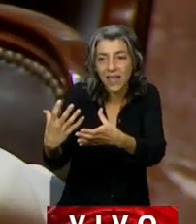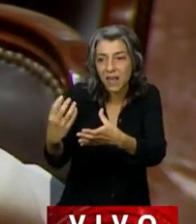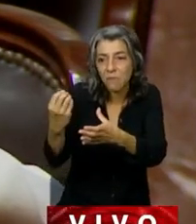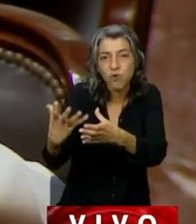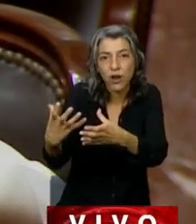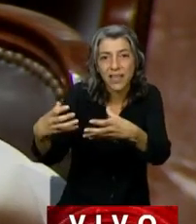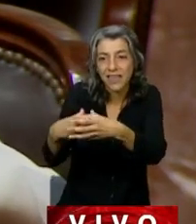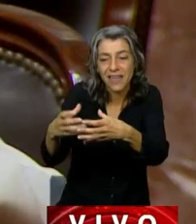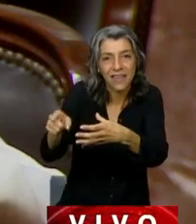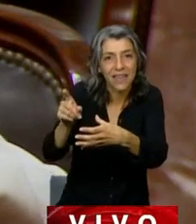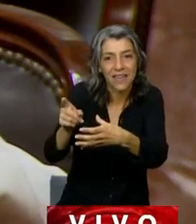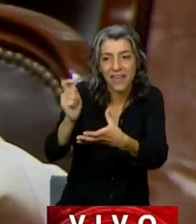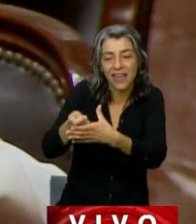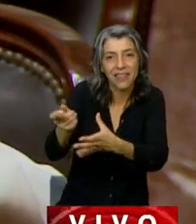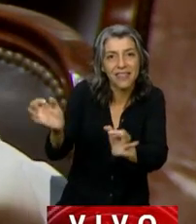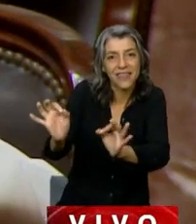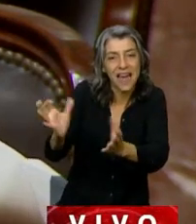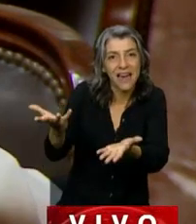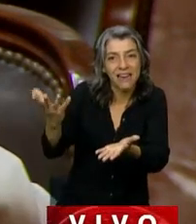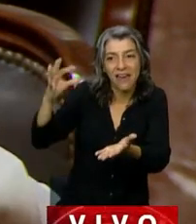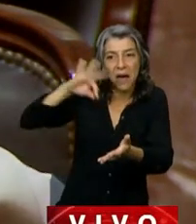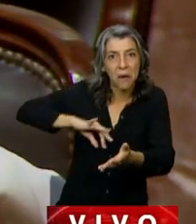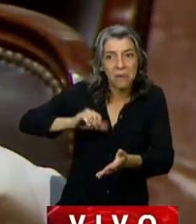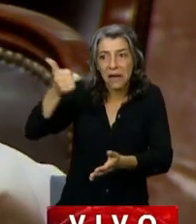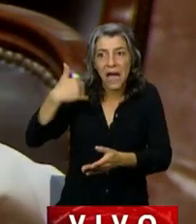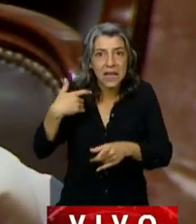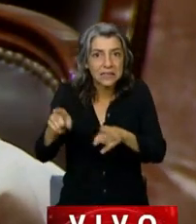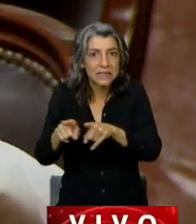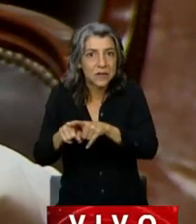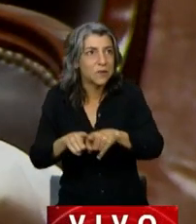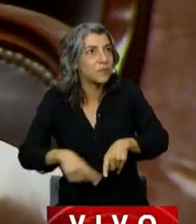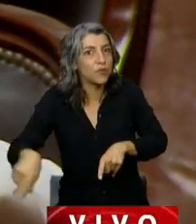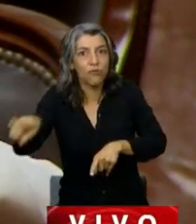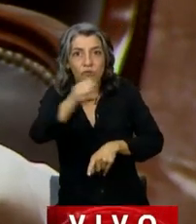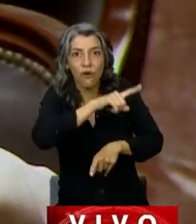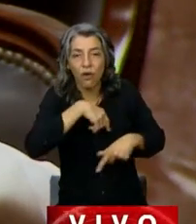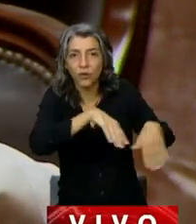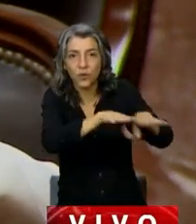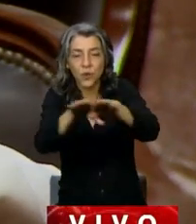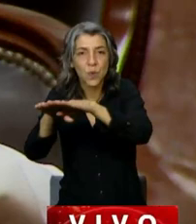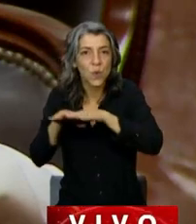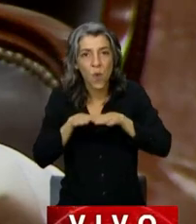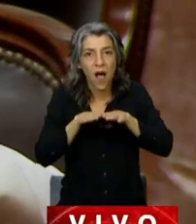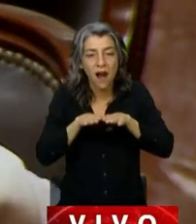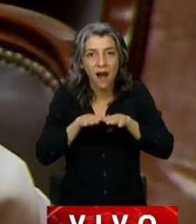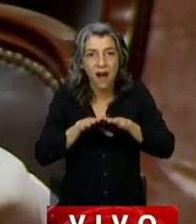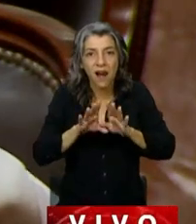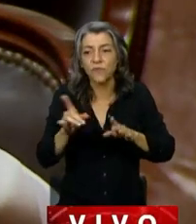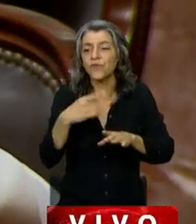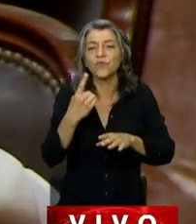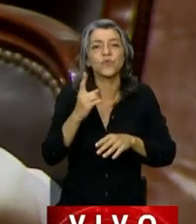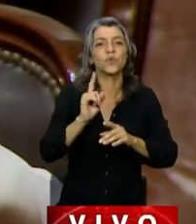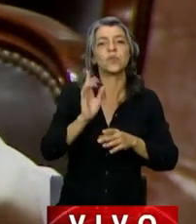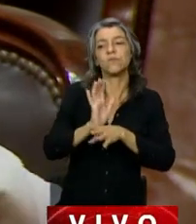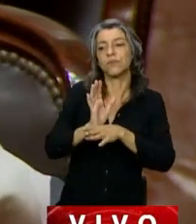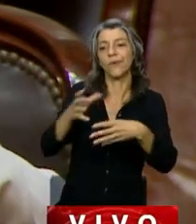pensar en una forma distinta. Y esto no es atacar a los trabajadores y trabajadoras judiciales. A ver,